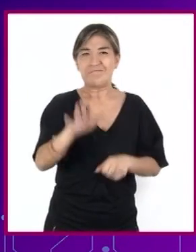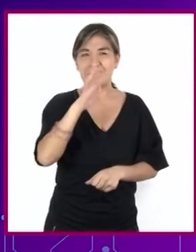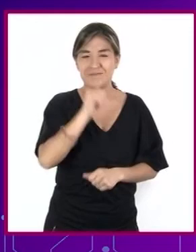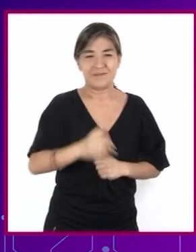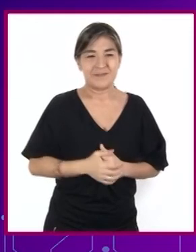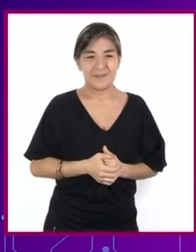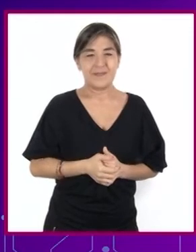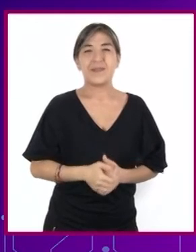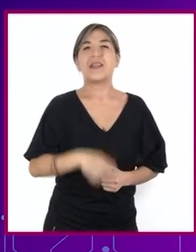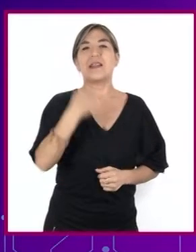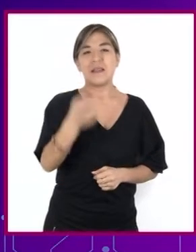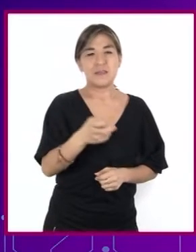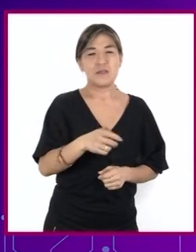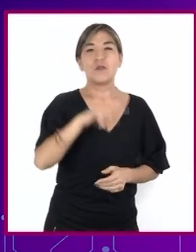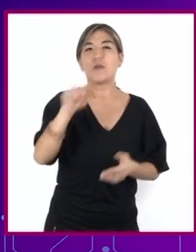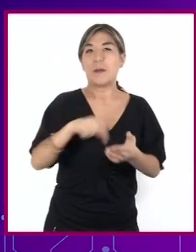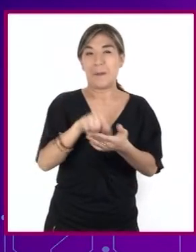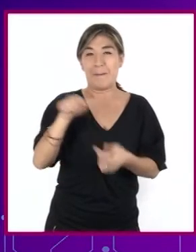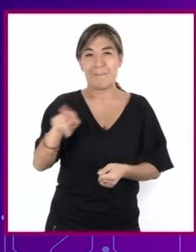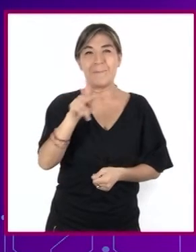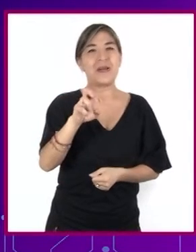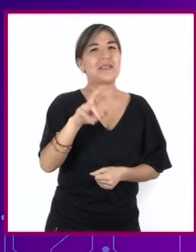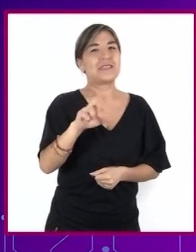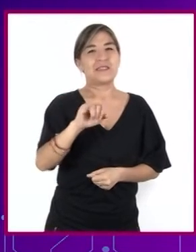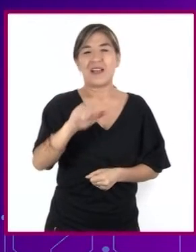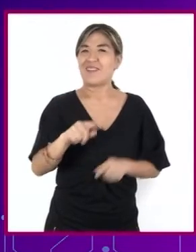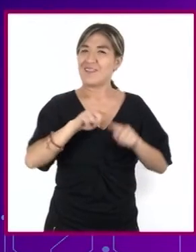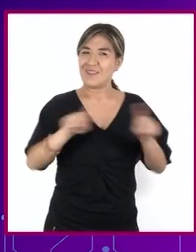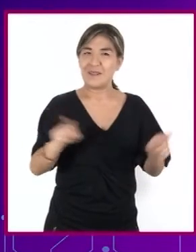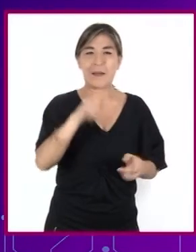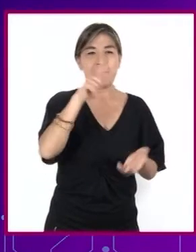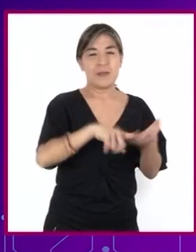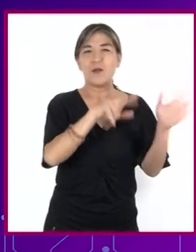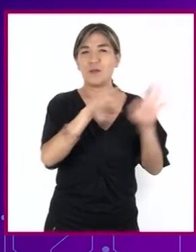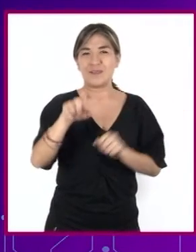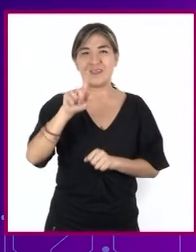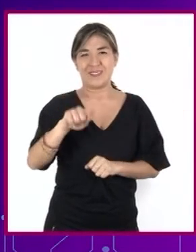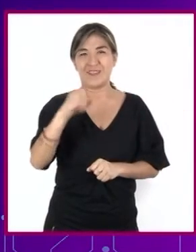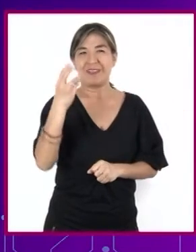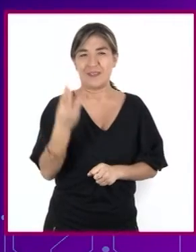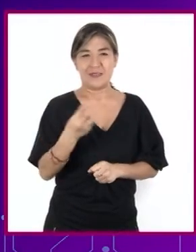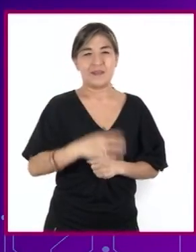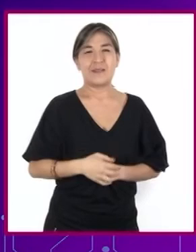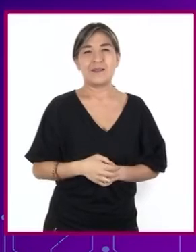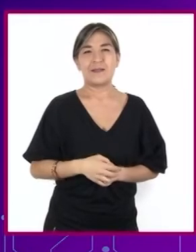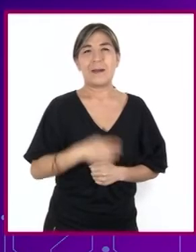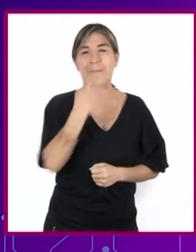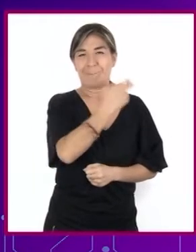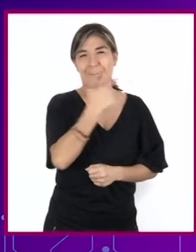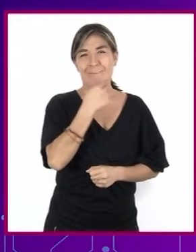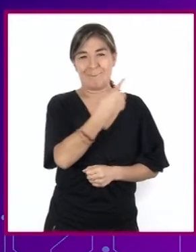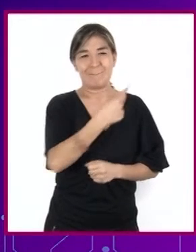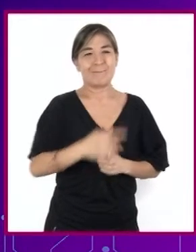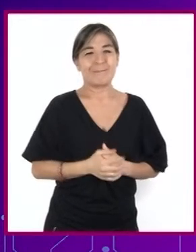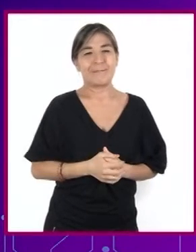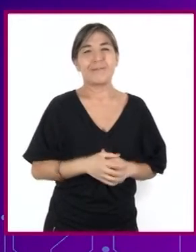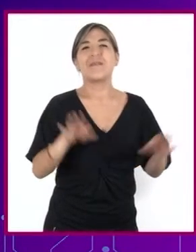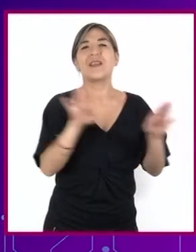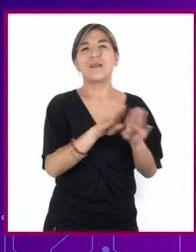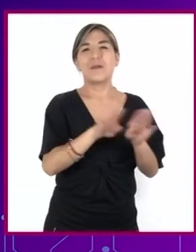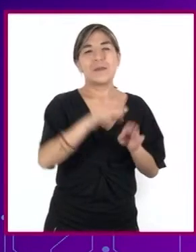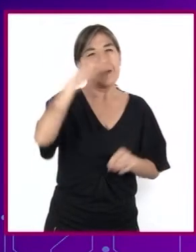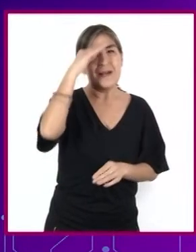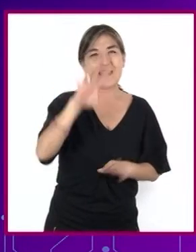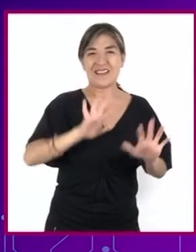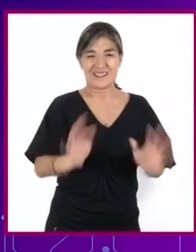Sin embargo, con Persia fue distinto. En 1873, el Shah Nasir al-Din, en un intento por modernizar